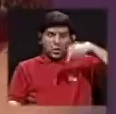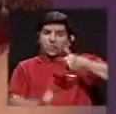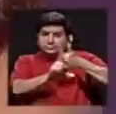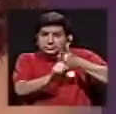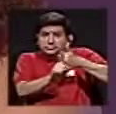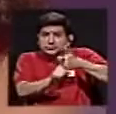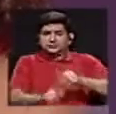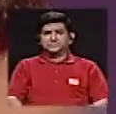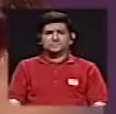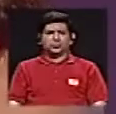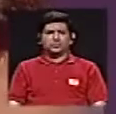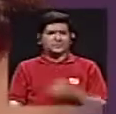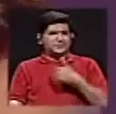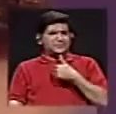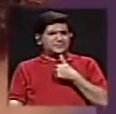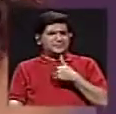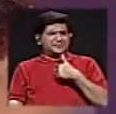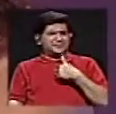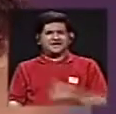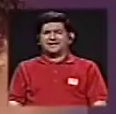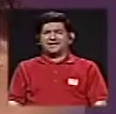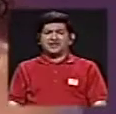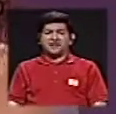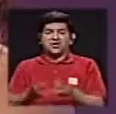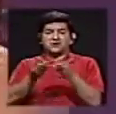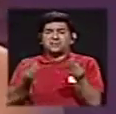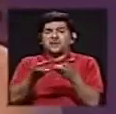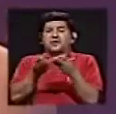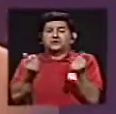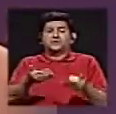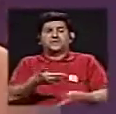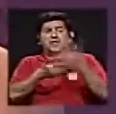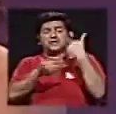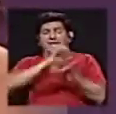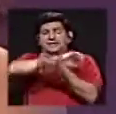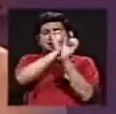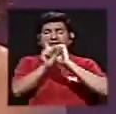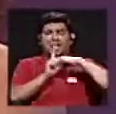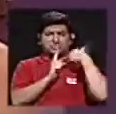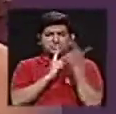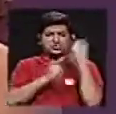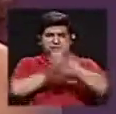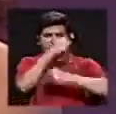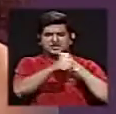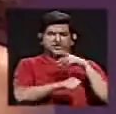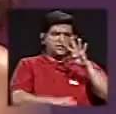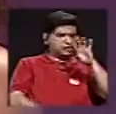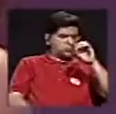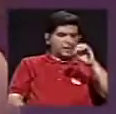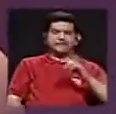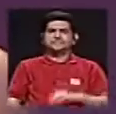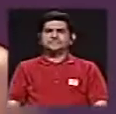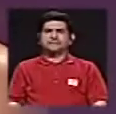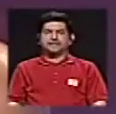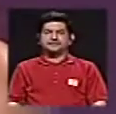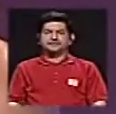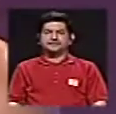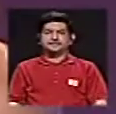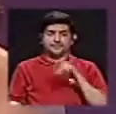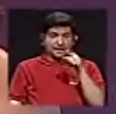vive digamos de los réditos de aquella gran reforma social de los años 40 que fue